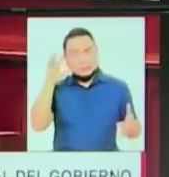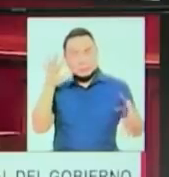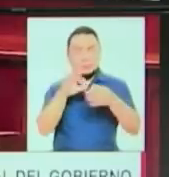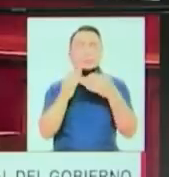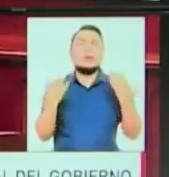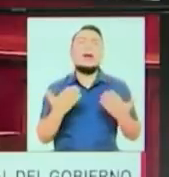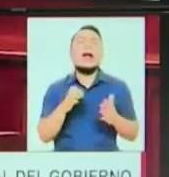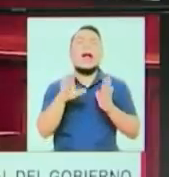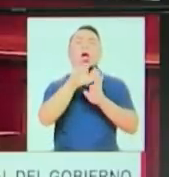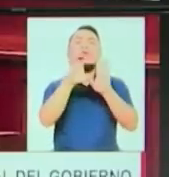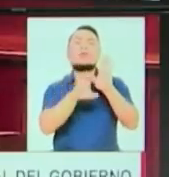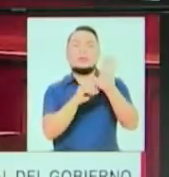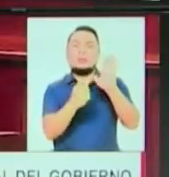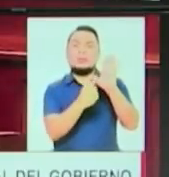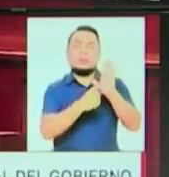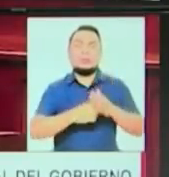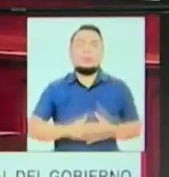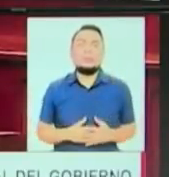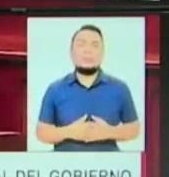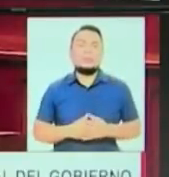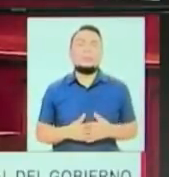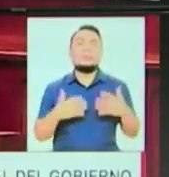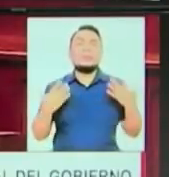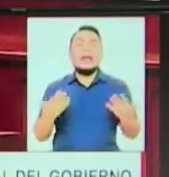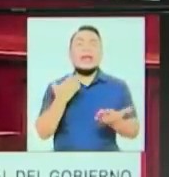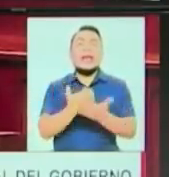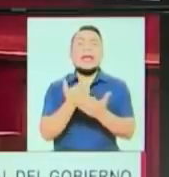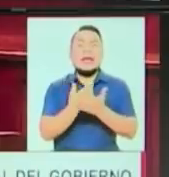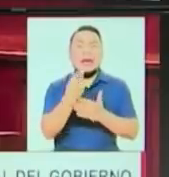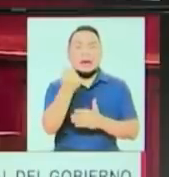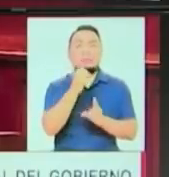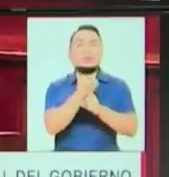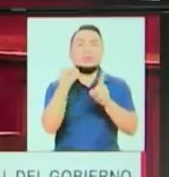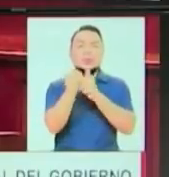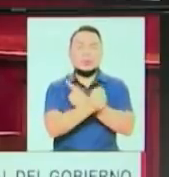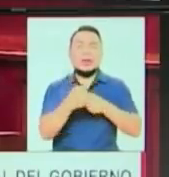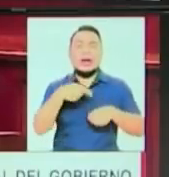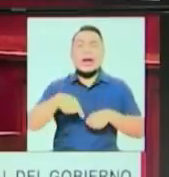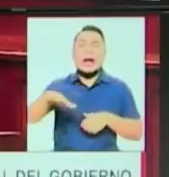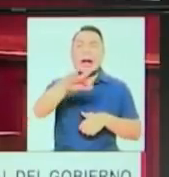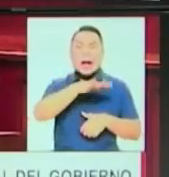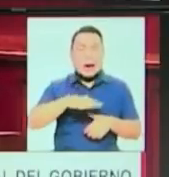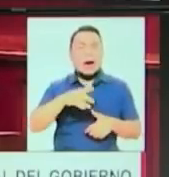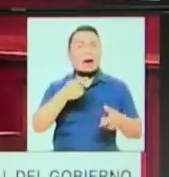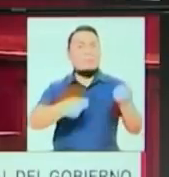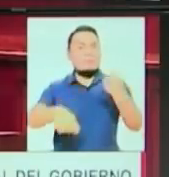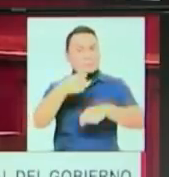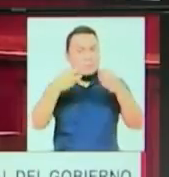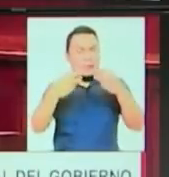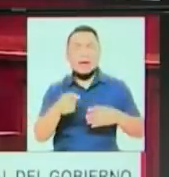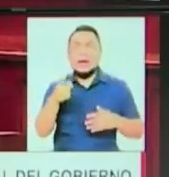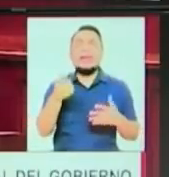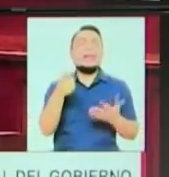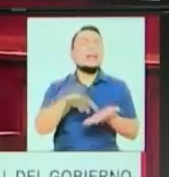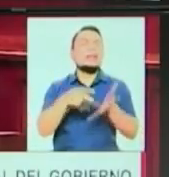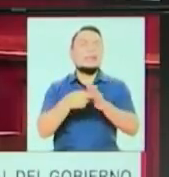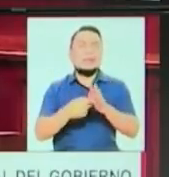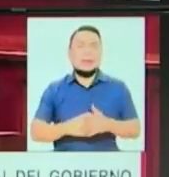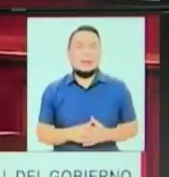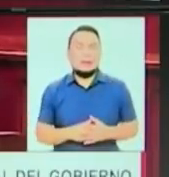de masificación. Lo más sencillo del mundo. Porque si, repito, vas a ir edificio a edificio, casa por casa, eso va a